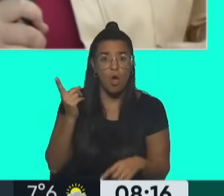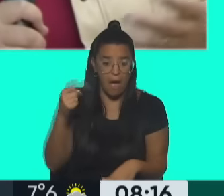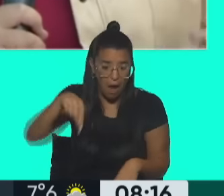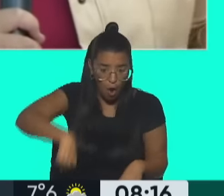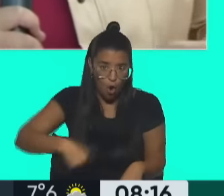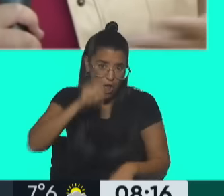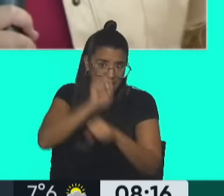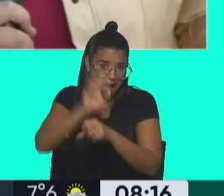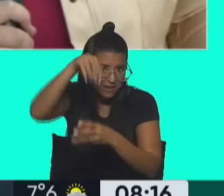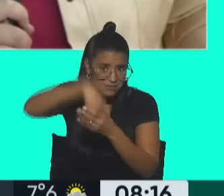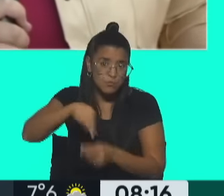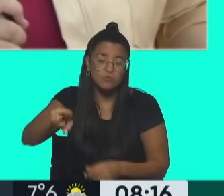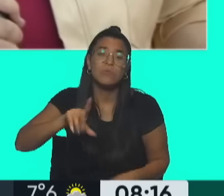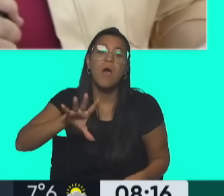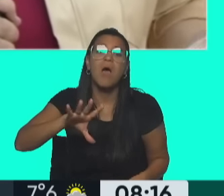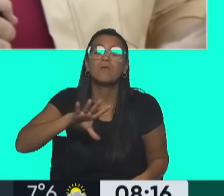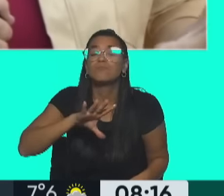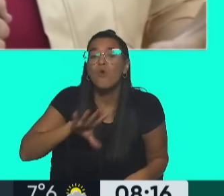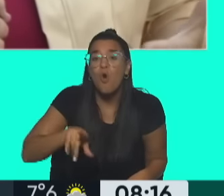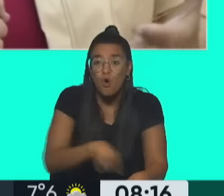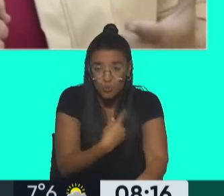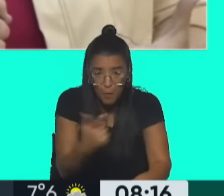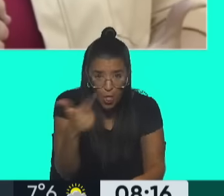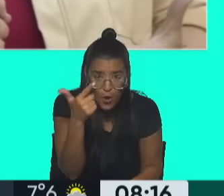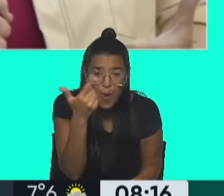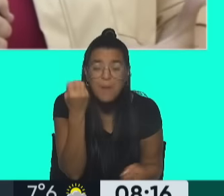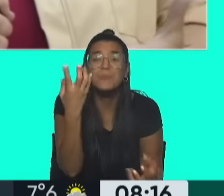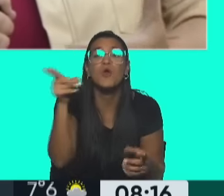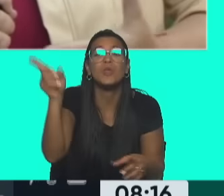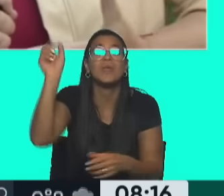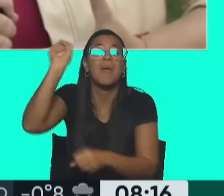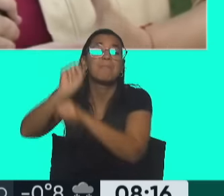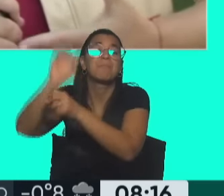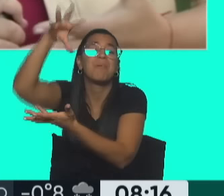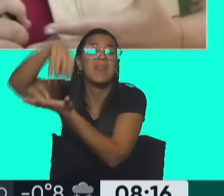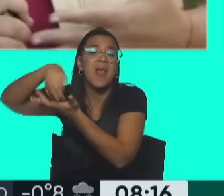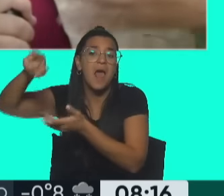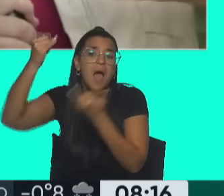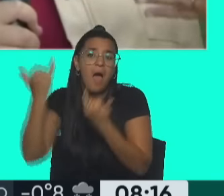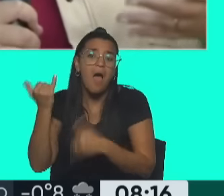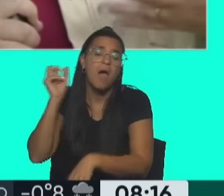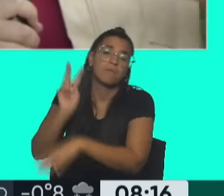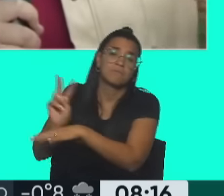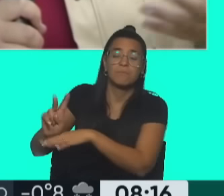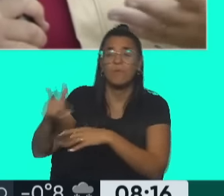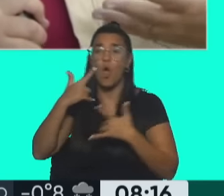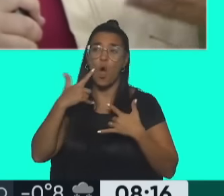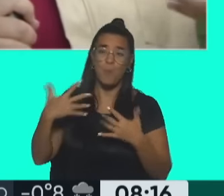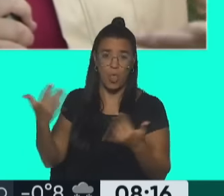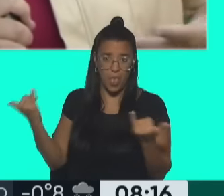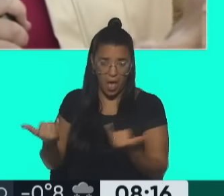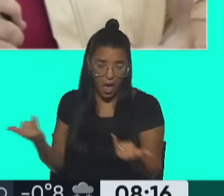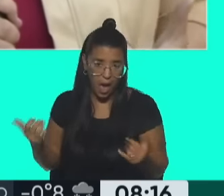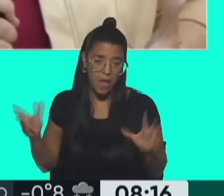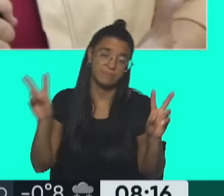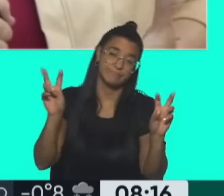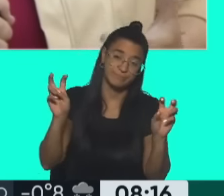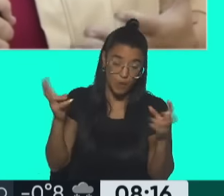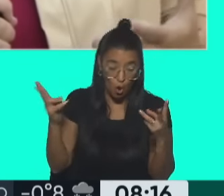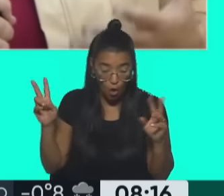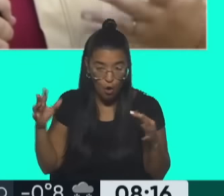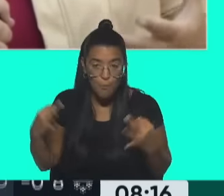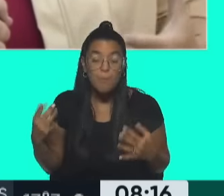momento todavía no estaban acostumbrados a vivir, porque habían estado en penales donde habían tenido muchísimas comodidades, digamos, ¿no?, entre comillas,